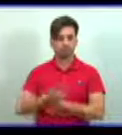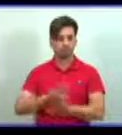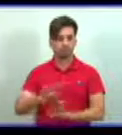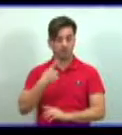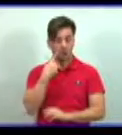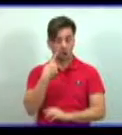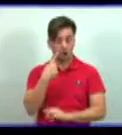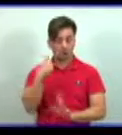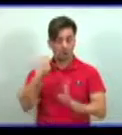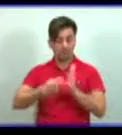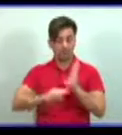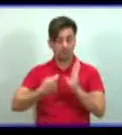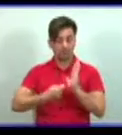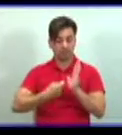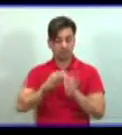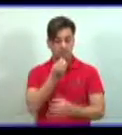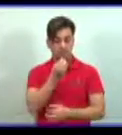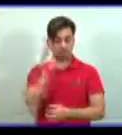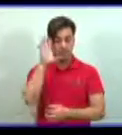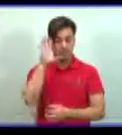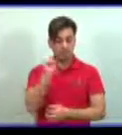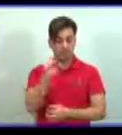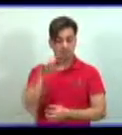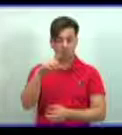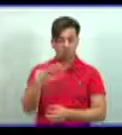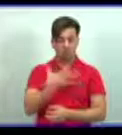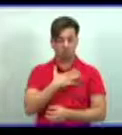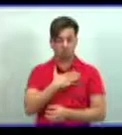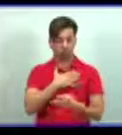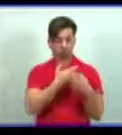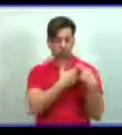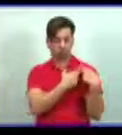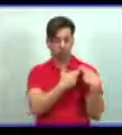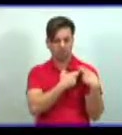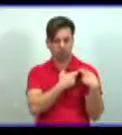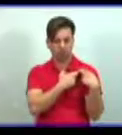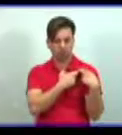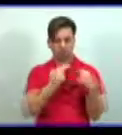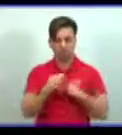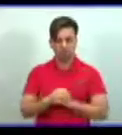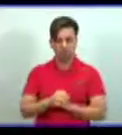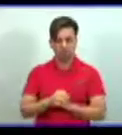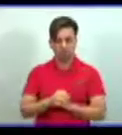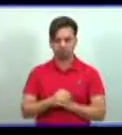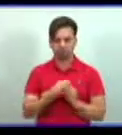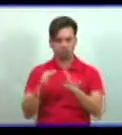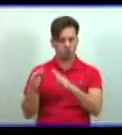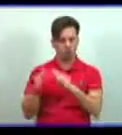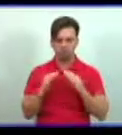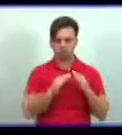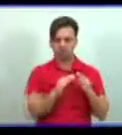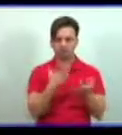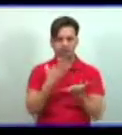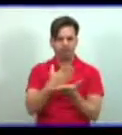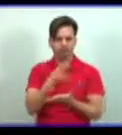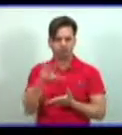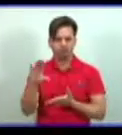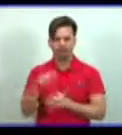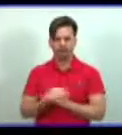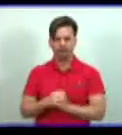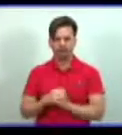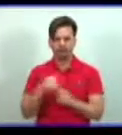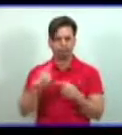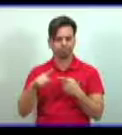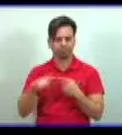entender cómo desde tu pedacito de tierra, desde ese medio ambiente más cercano, desde tu entorno, puedes contribuir a minimizar